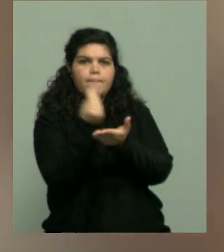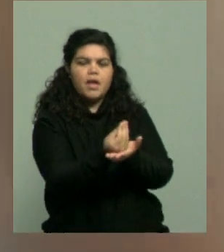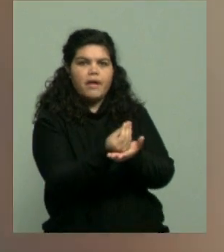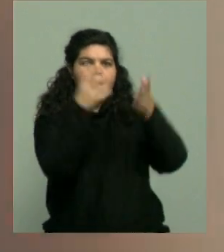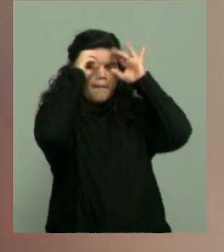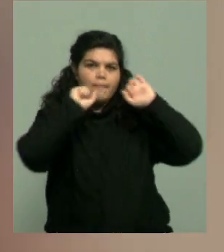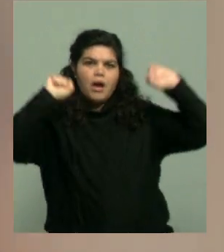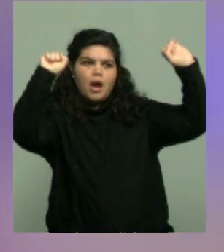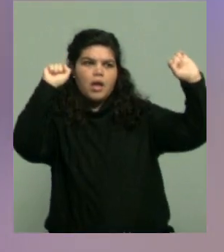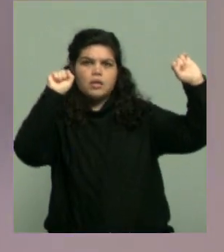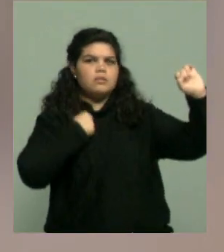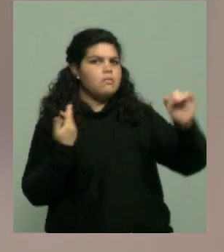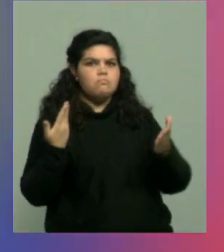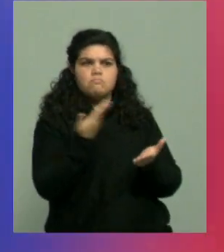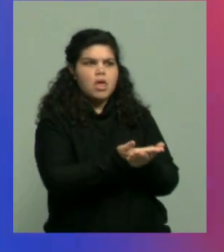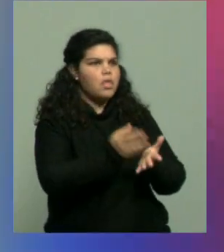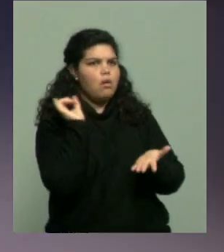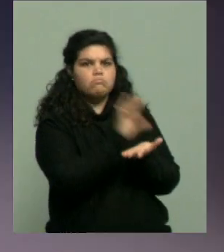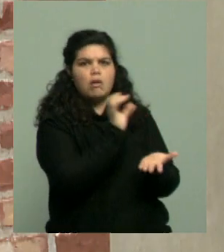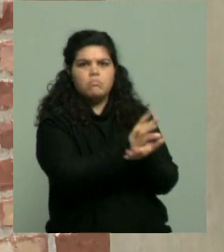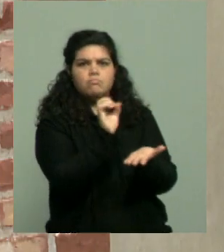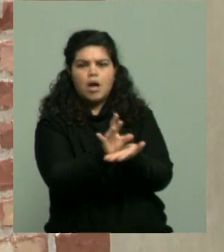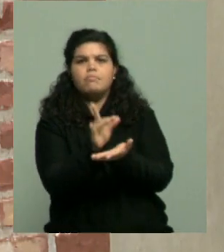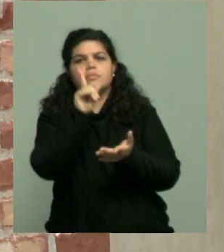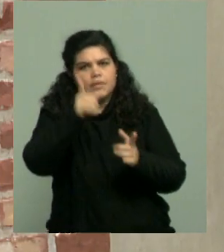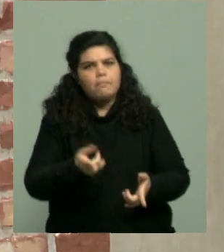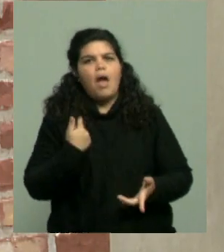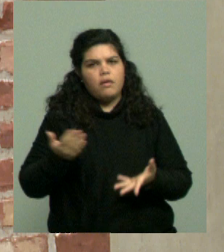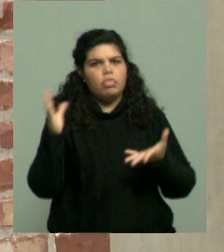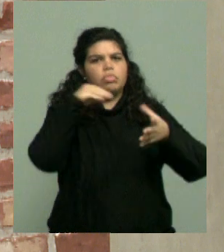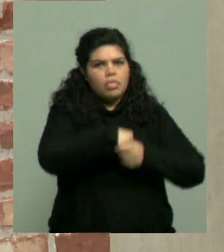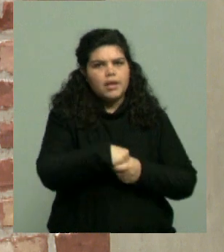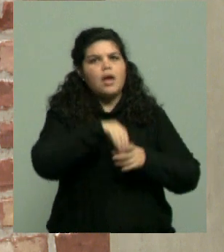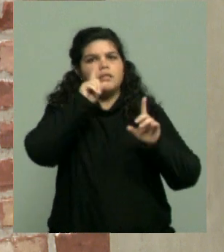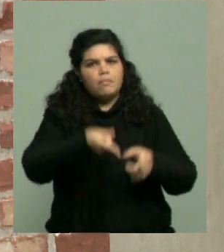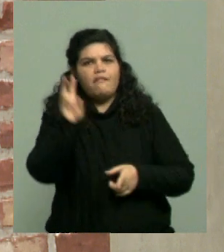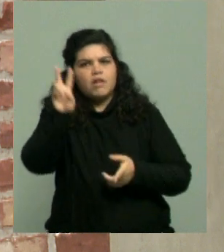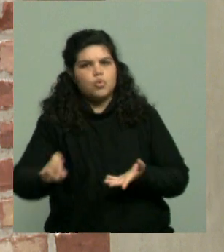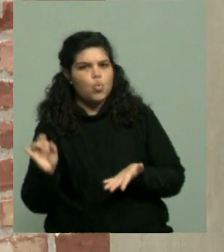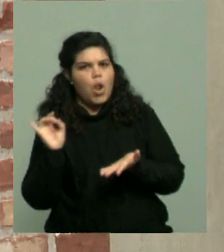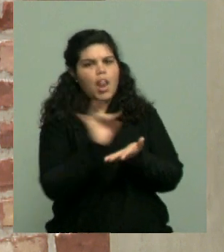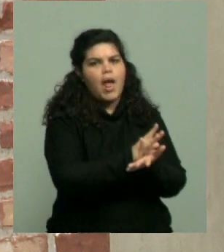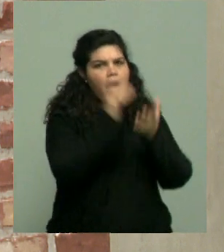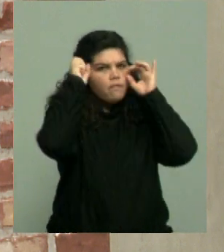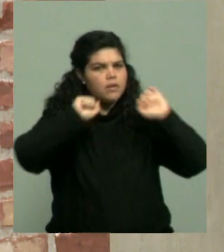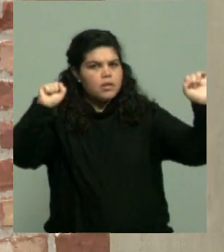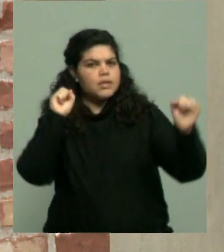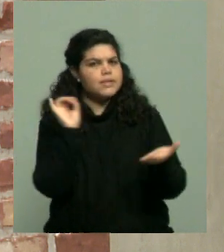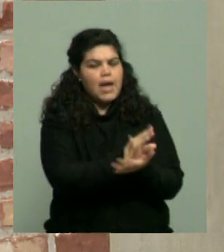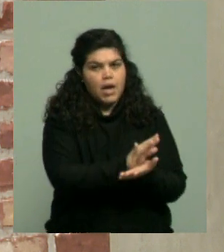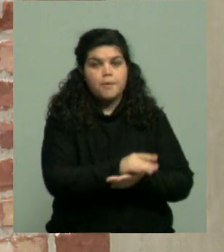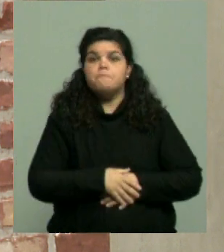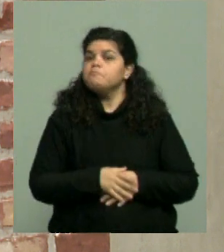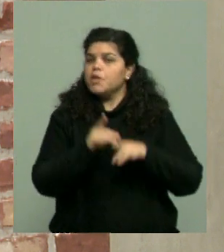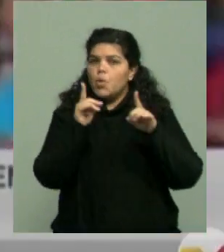está Argentina. Vamos a seguir hablando de este tema porque también la última noticia es que mucha gente ha salido a las calles a manifestarse porque no